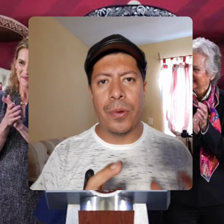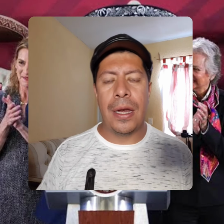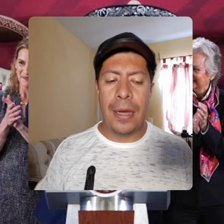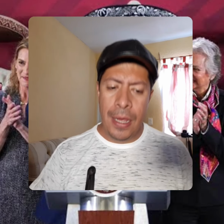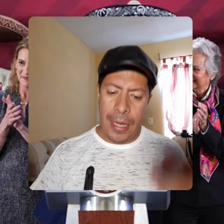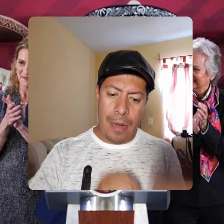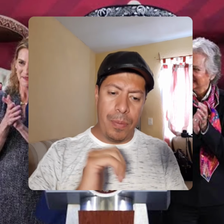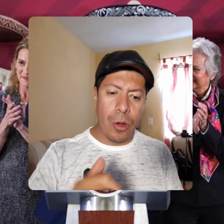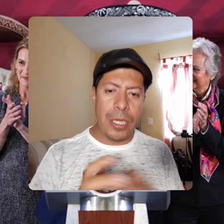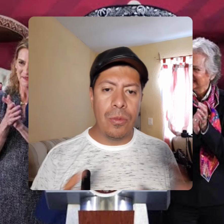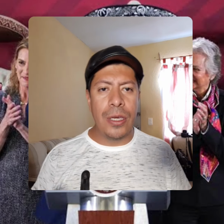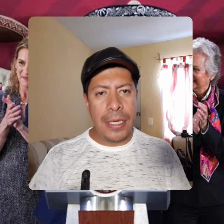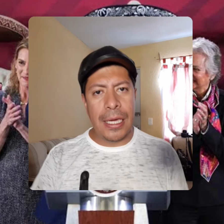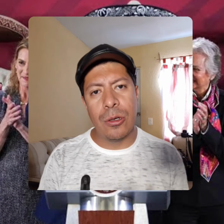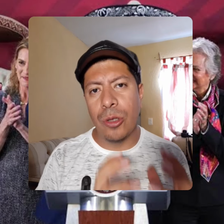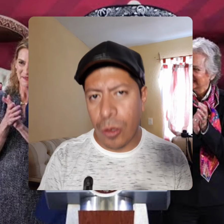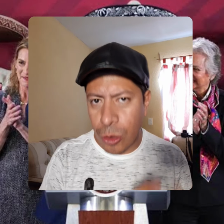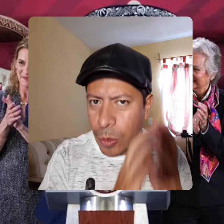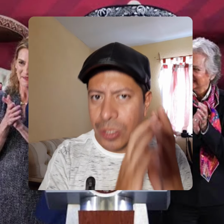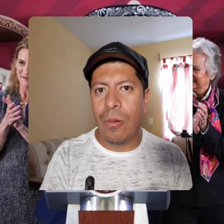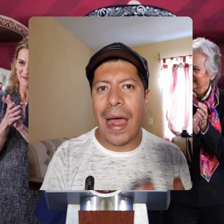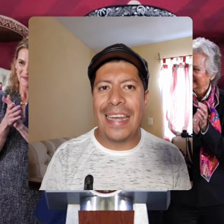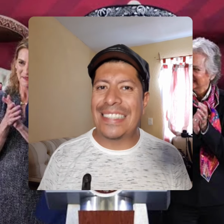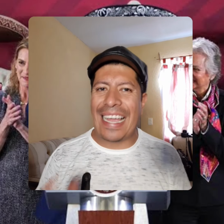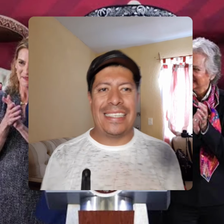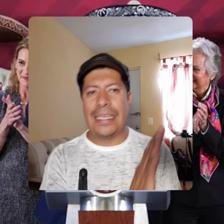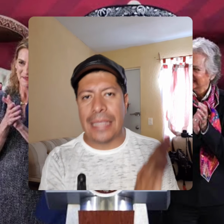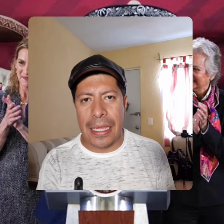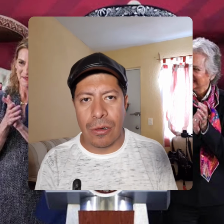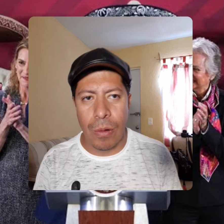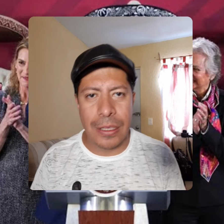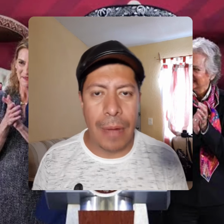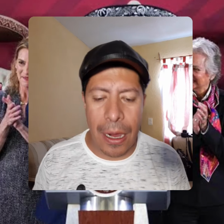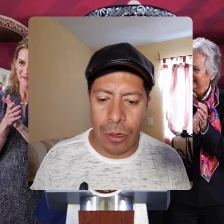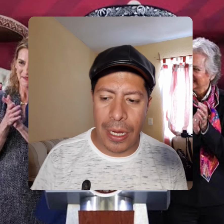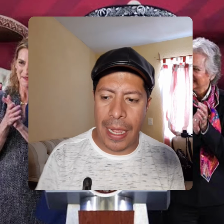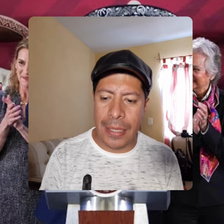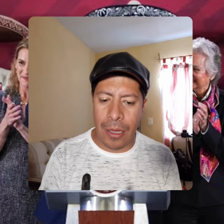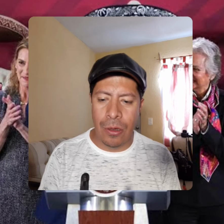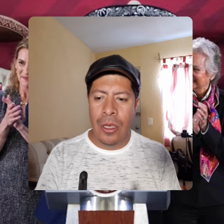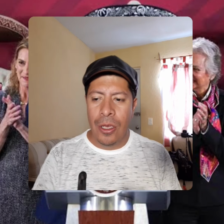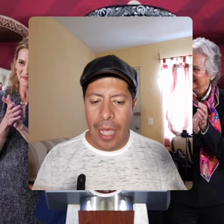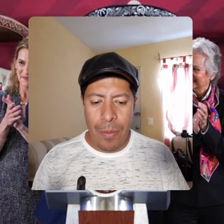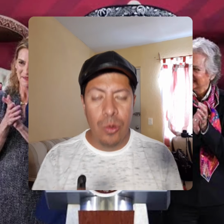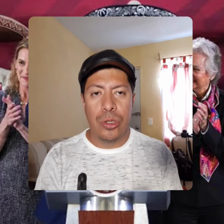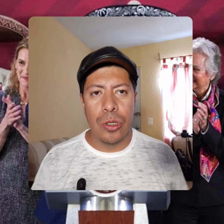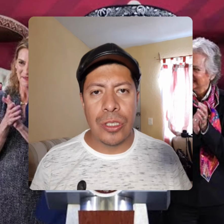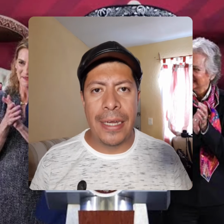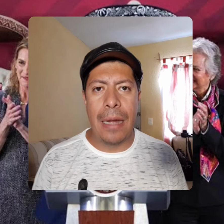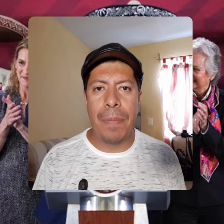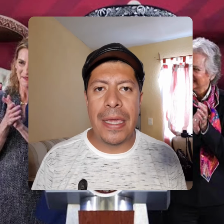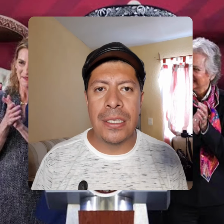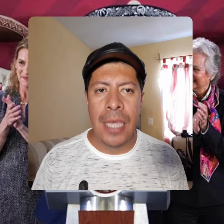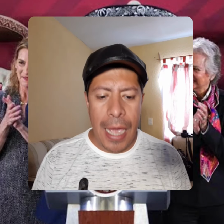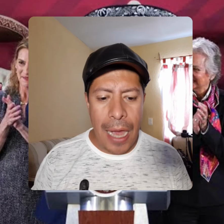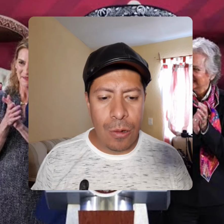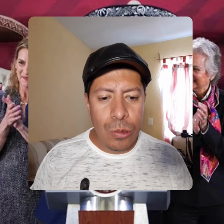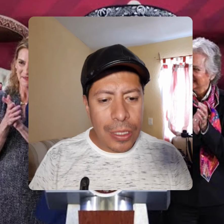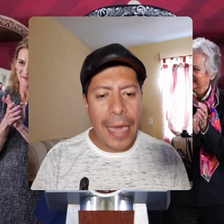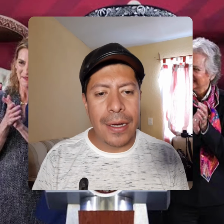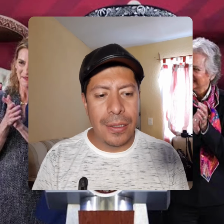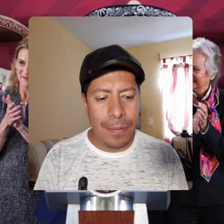amor por el prójimo y que no todos somos iguales. Cachetada con guante blanco le han dado a muchos en el país.